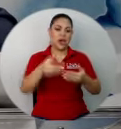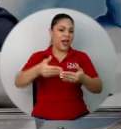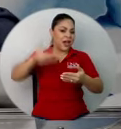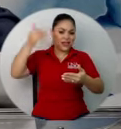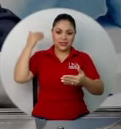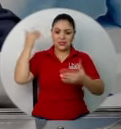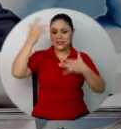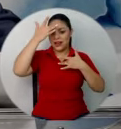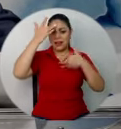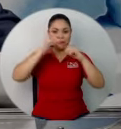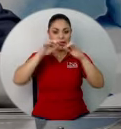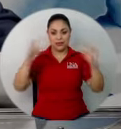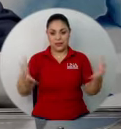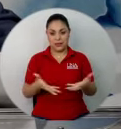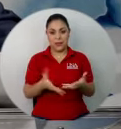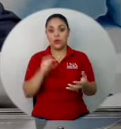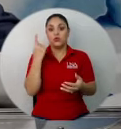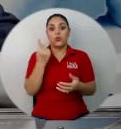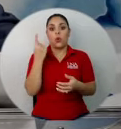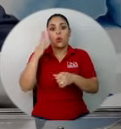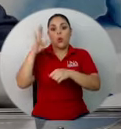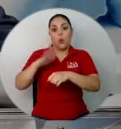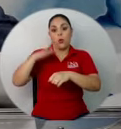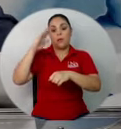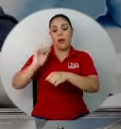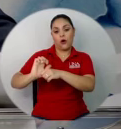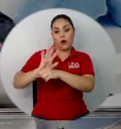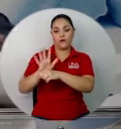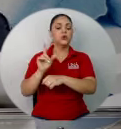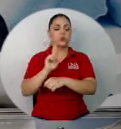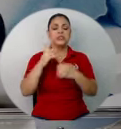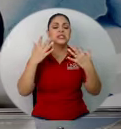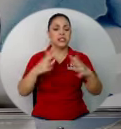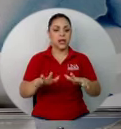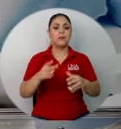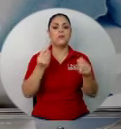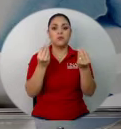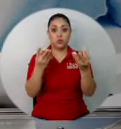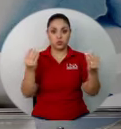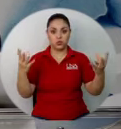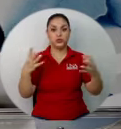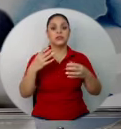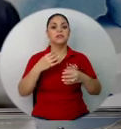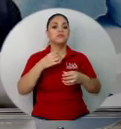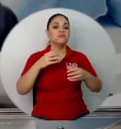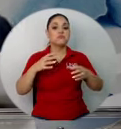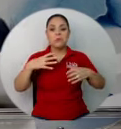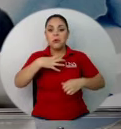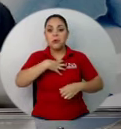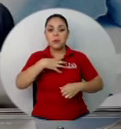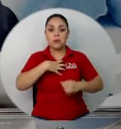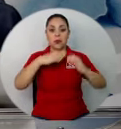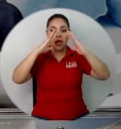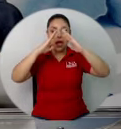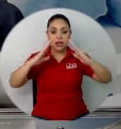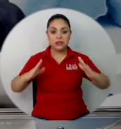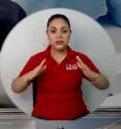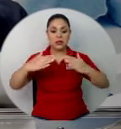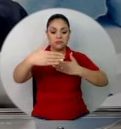la pandemia, no solamente a raíz de la pandemia, que tenemos los muchachas que construyen su cubículo,